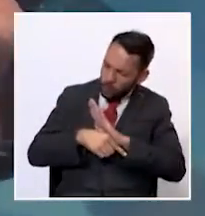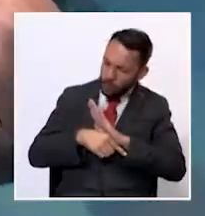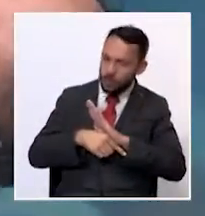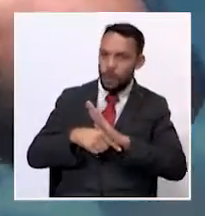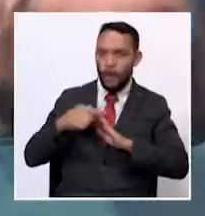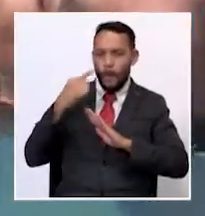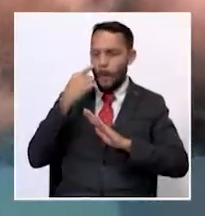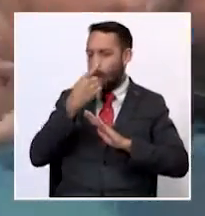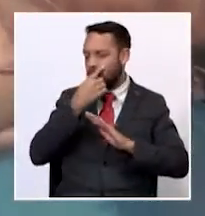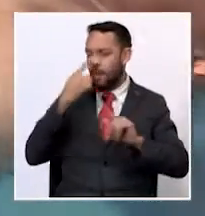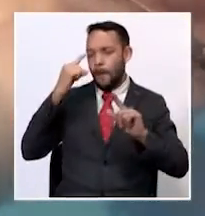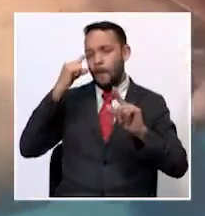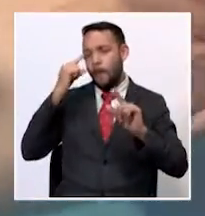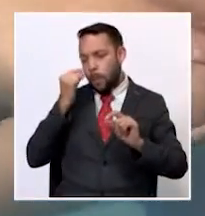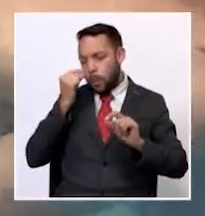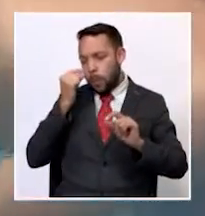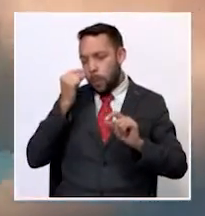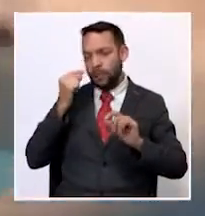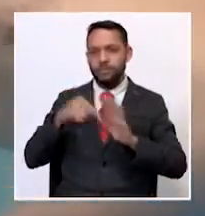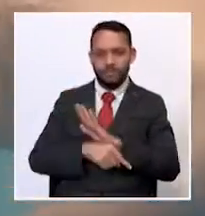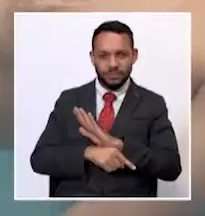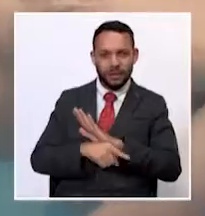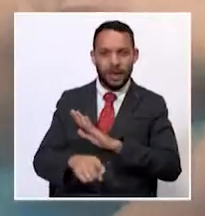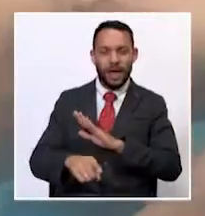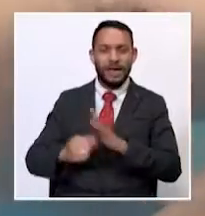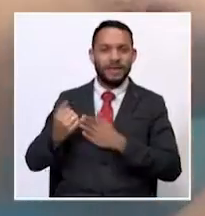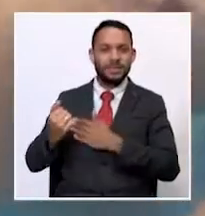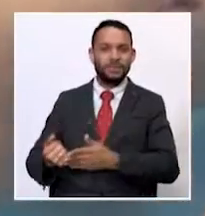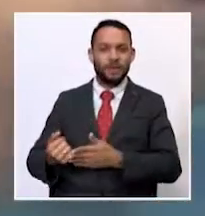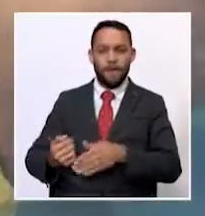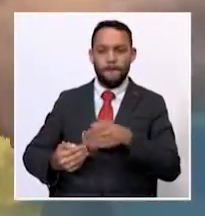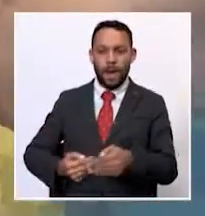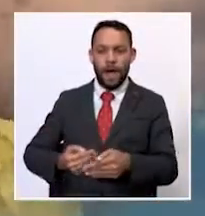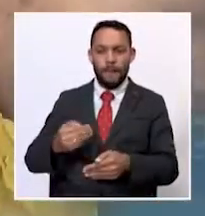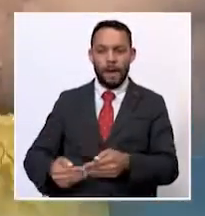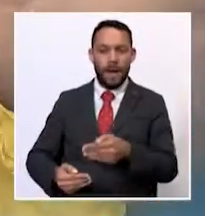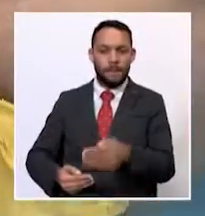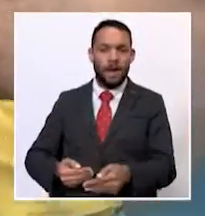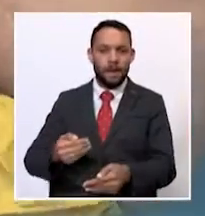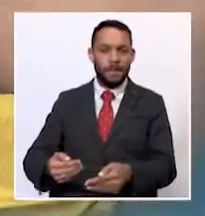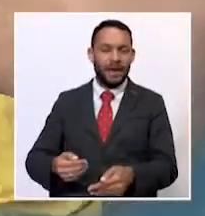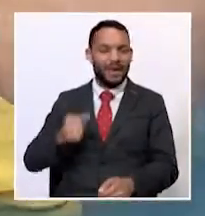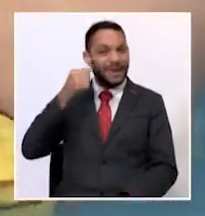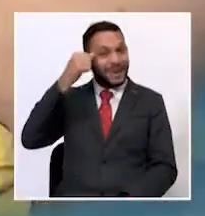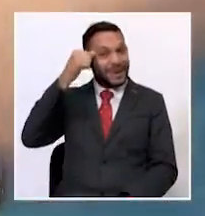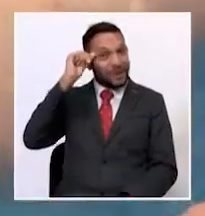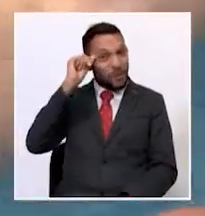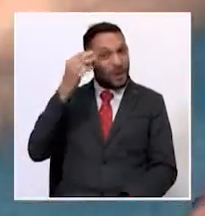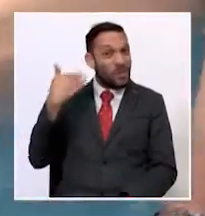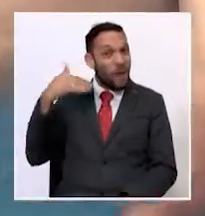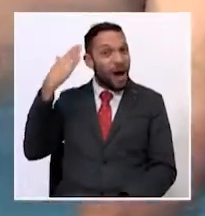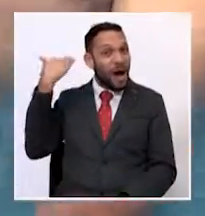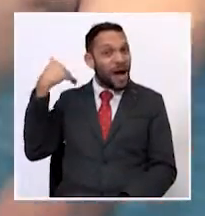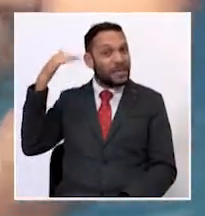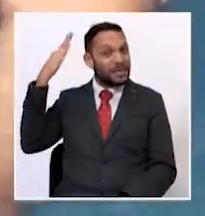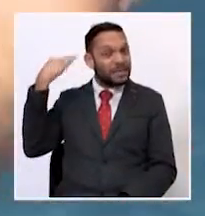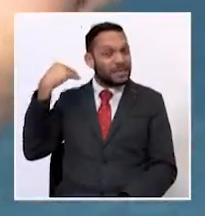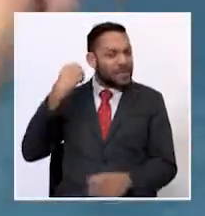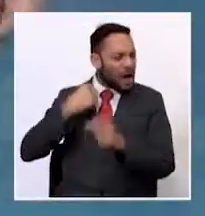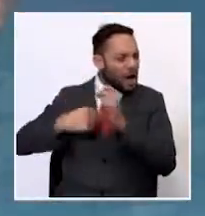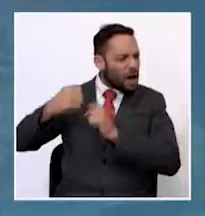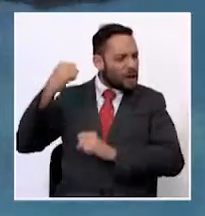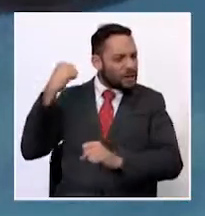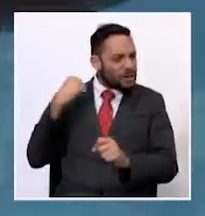agua, que son los que nos empiezan a llevar a esa sensación de vientre materno. El agua, repetimos, está